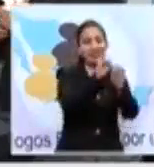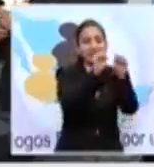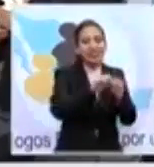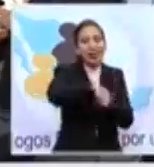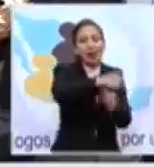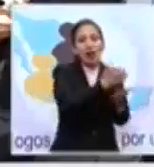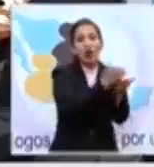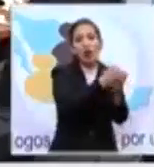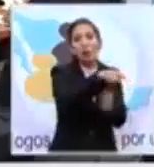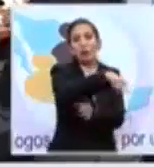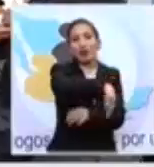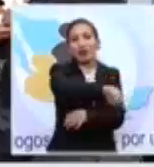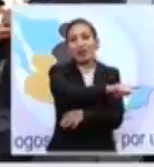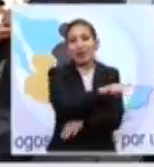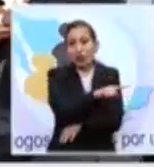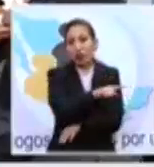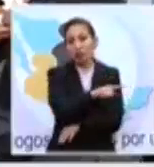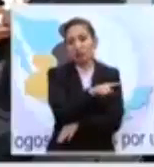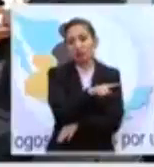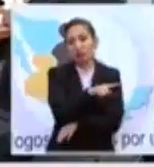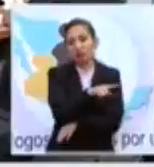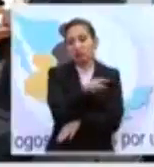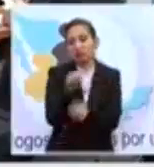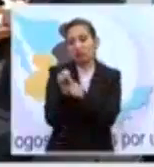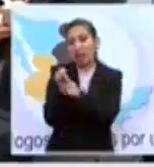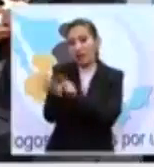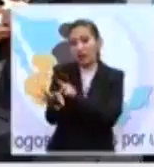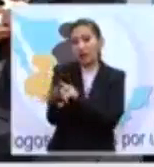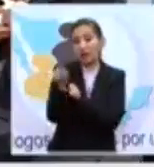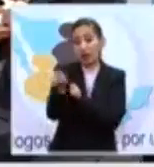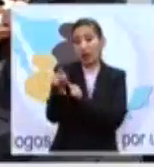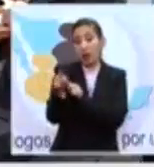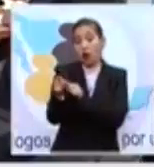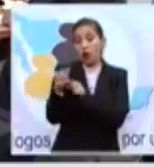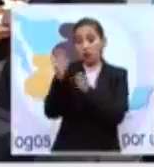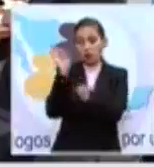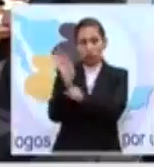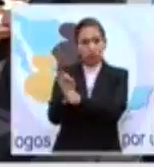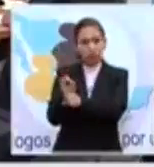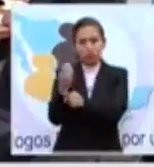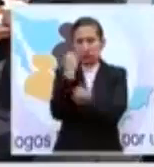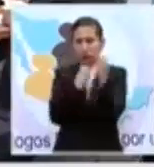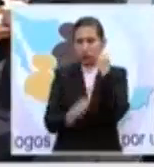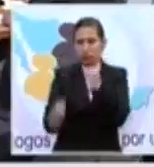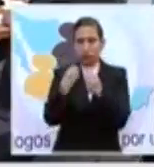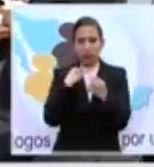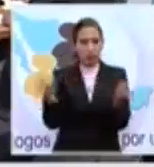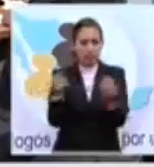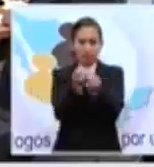con el que se vive, y que tiene que ver, dado que la seguridad alimentaria es un tema multisectorial,